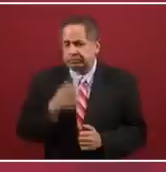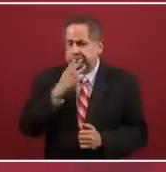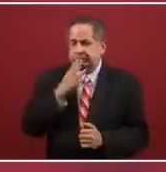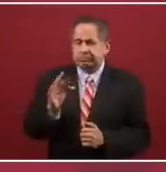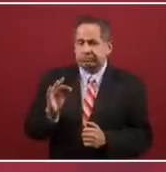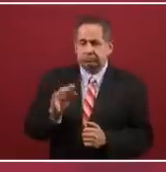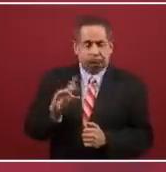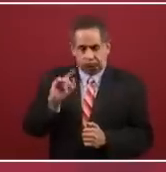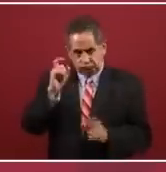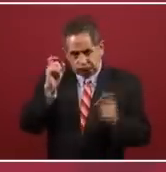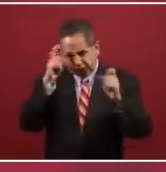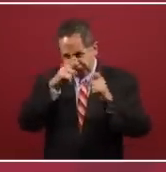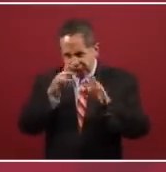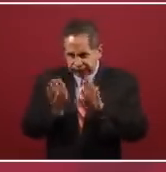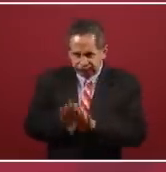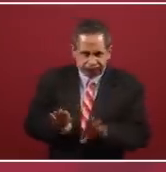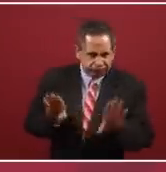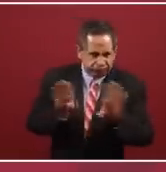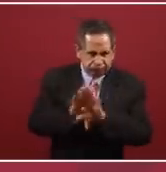sencillo, es complejo.